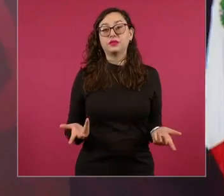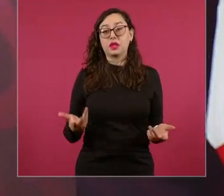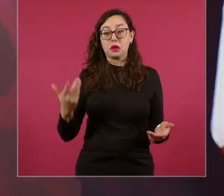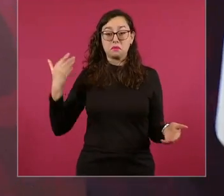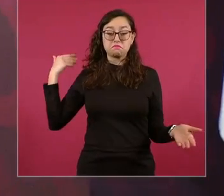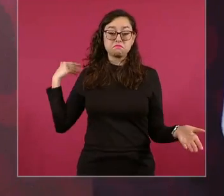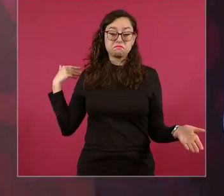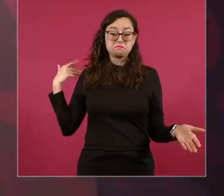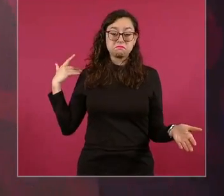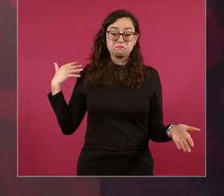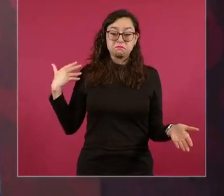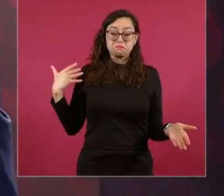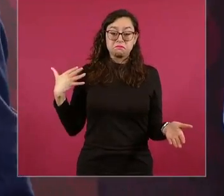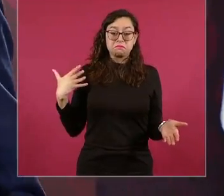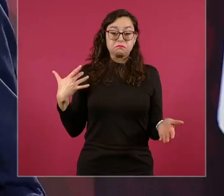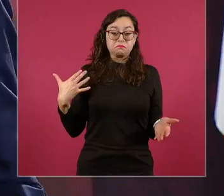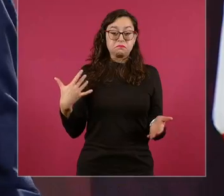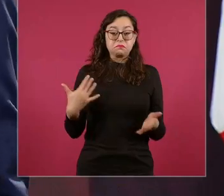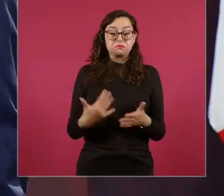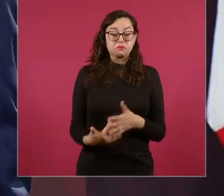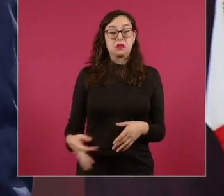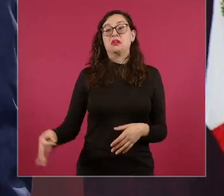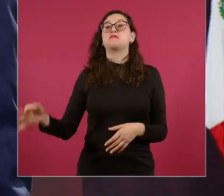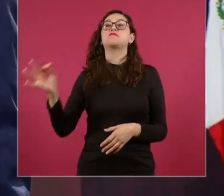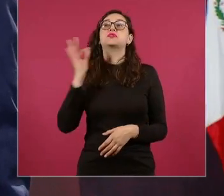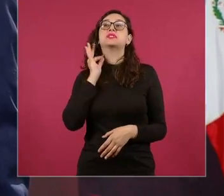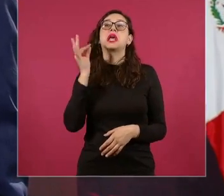que dicho sea de paso, es autónoma.